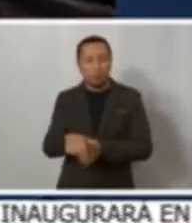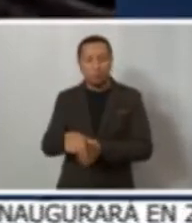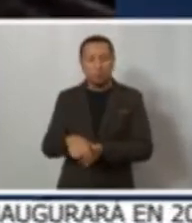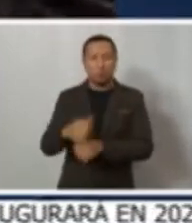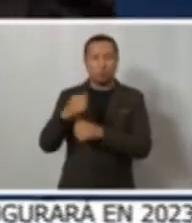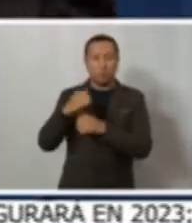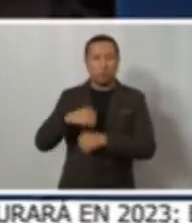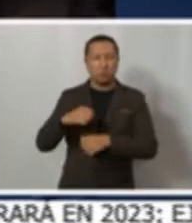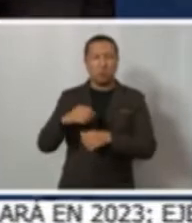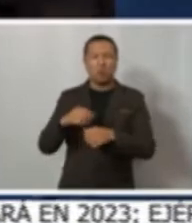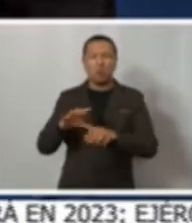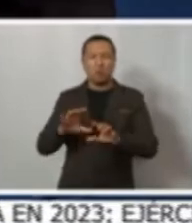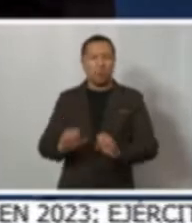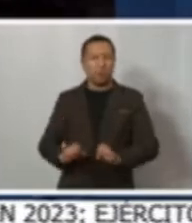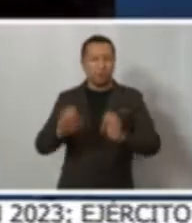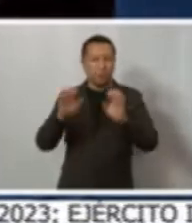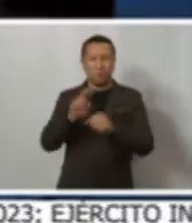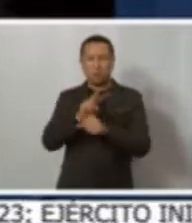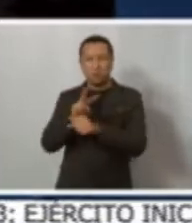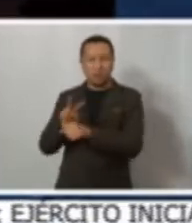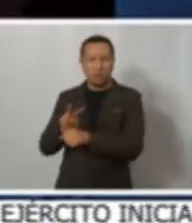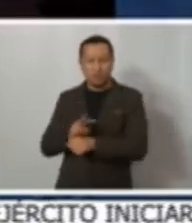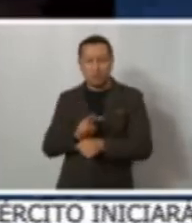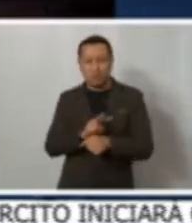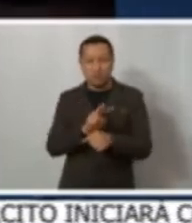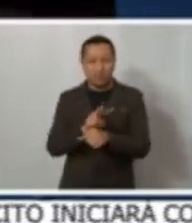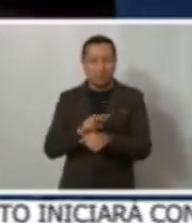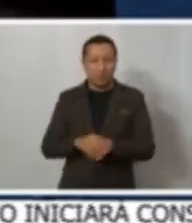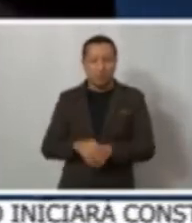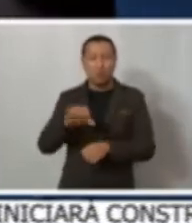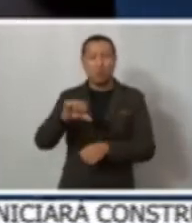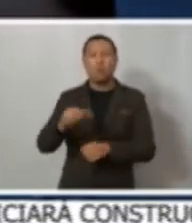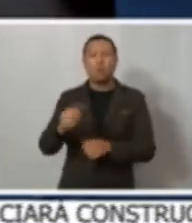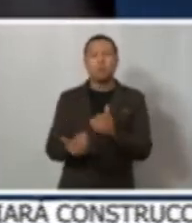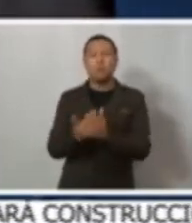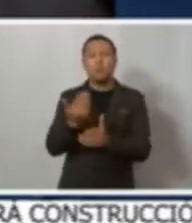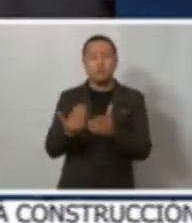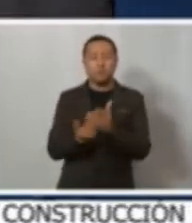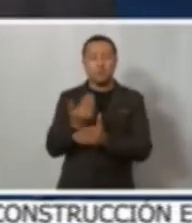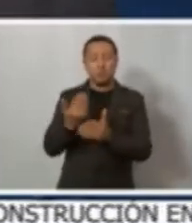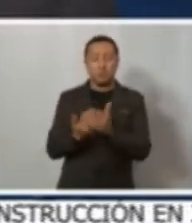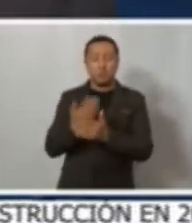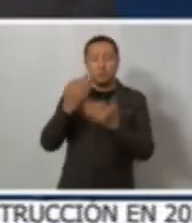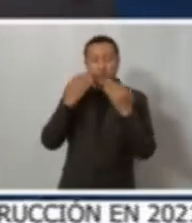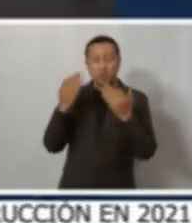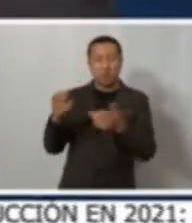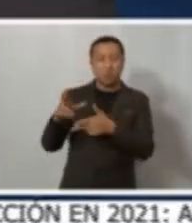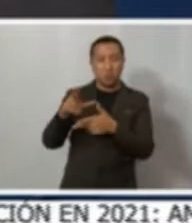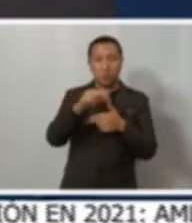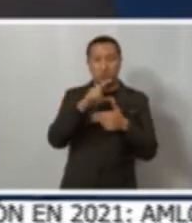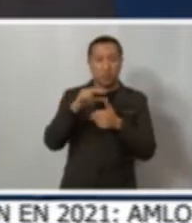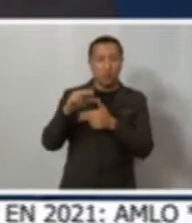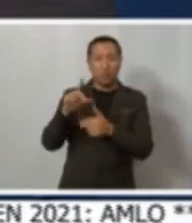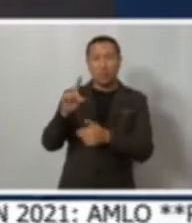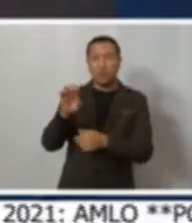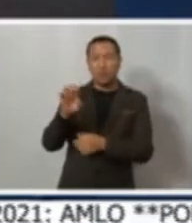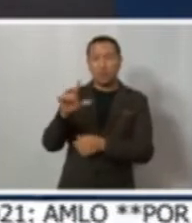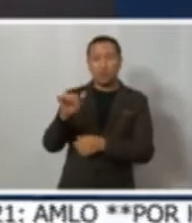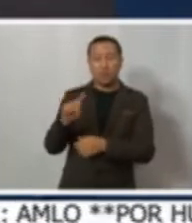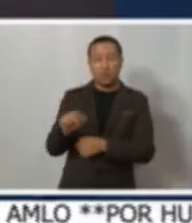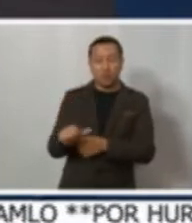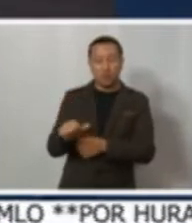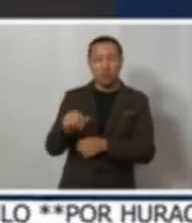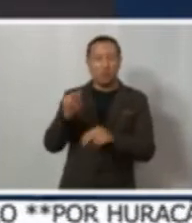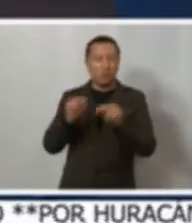pueden ver, así está amaneciendo. Todavía tenemos la presencia del huracán Delta, que aunque es ya categoría 2,